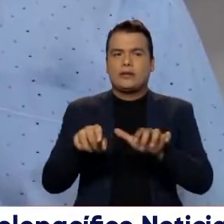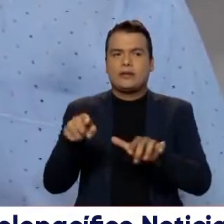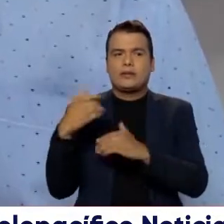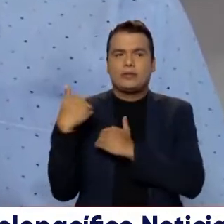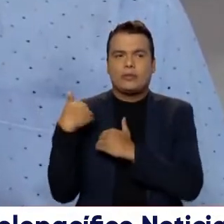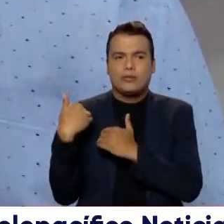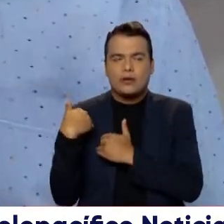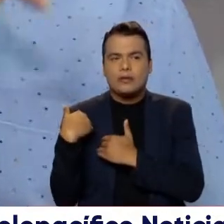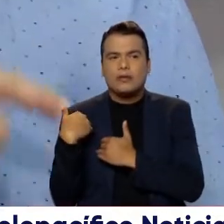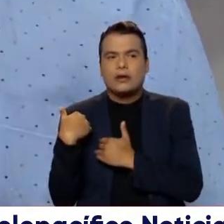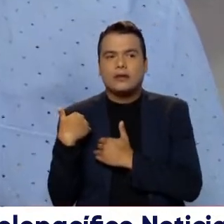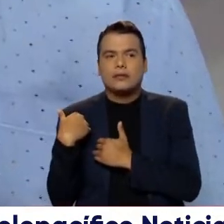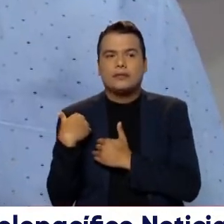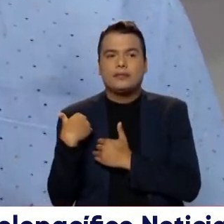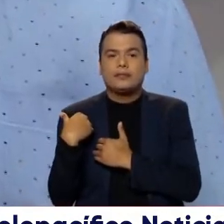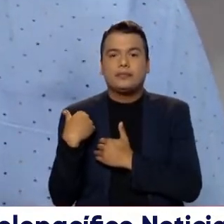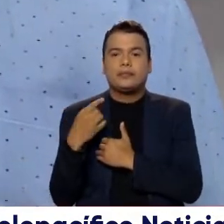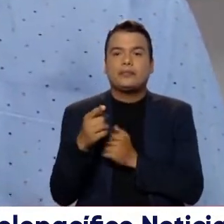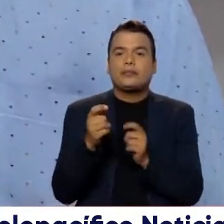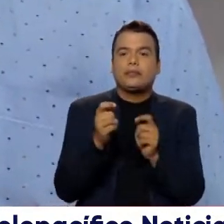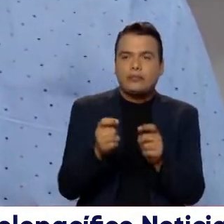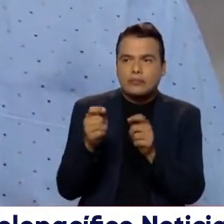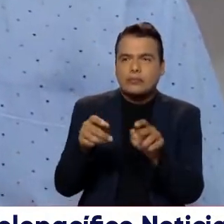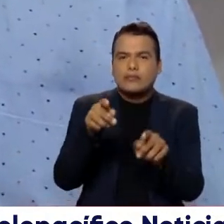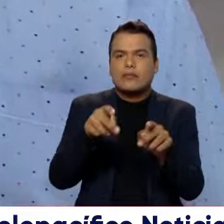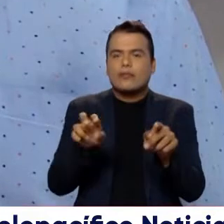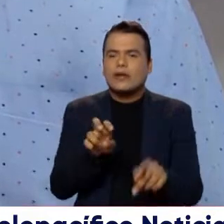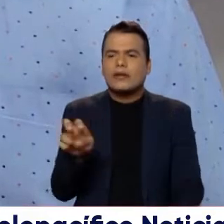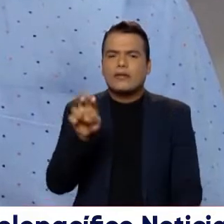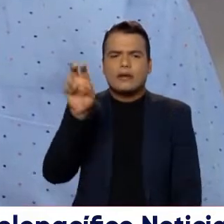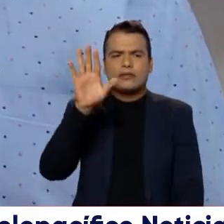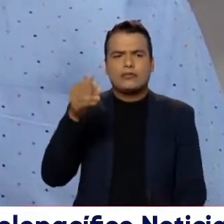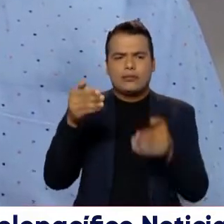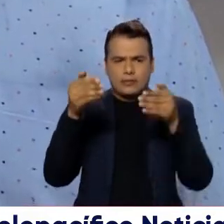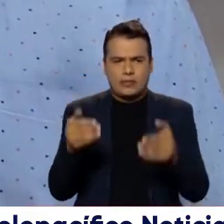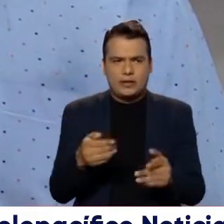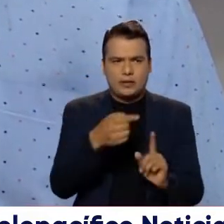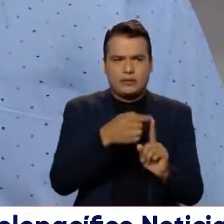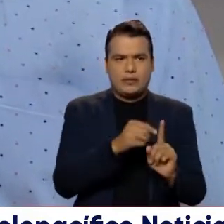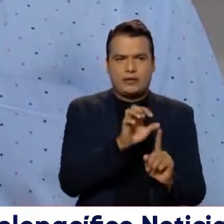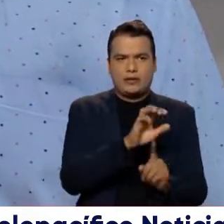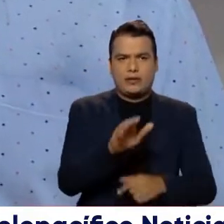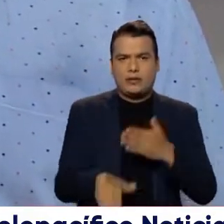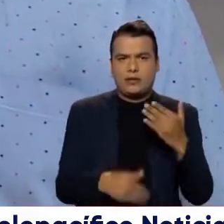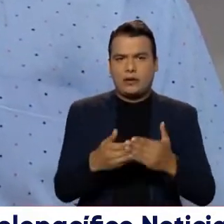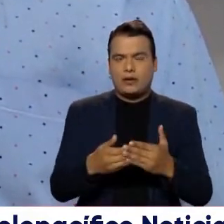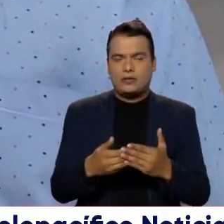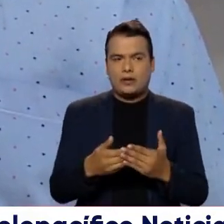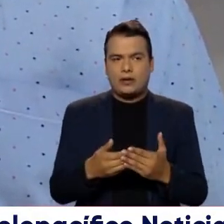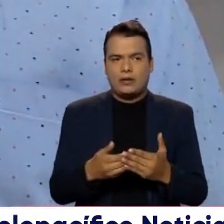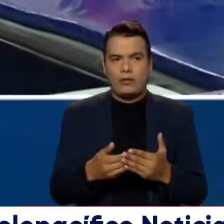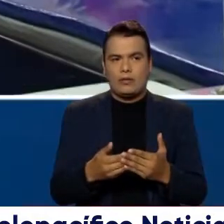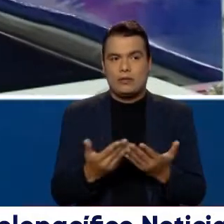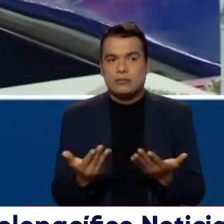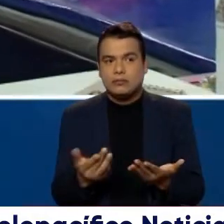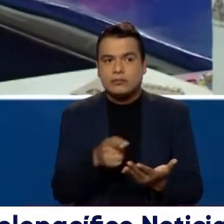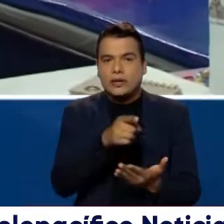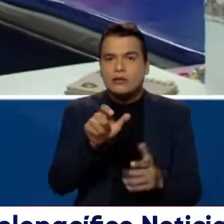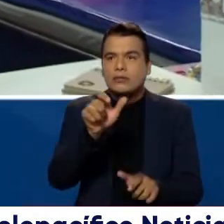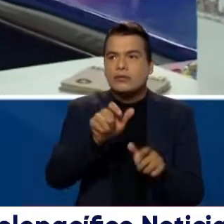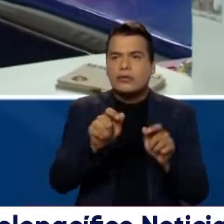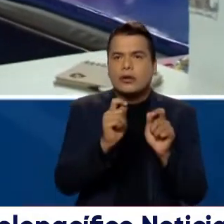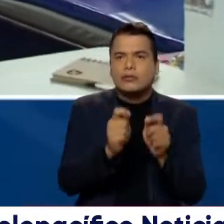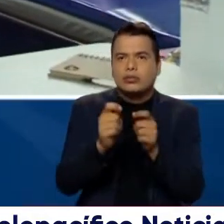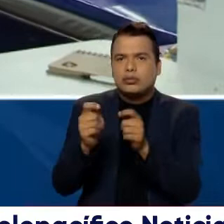la calificación de discapacidad. Desde el mes de enero de este año no hay recursos para hacer la caracterización o para